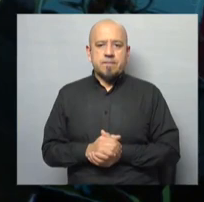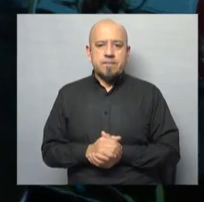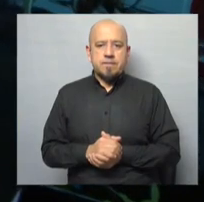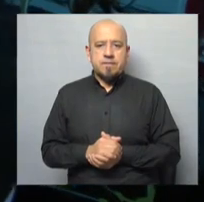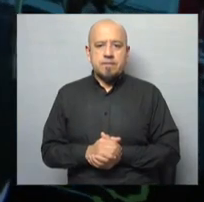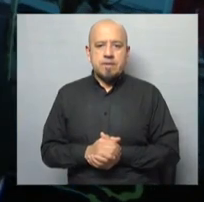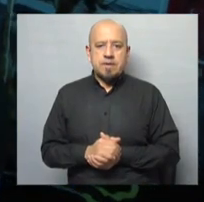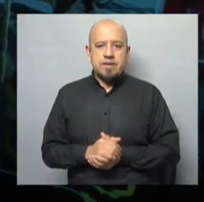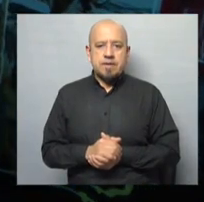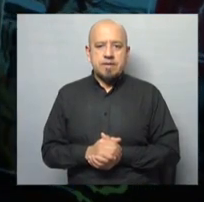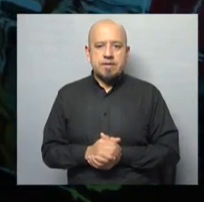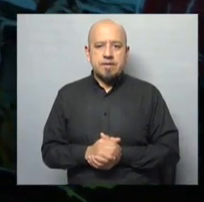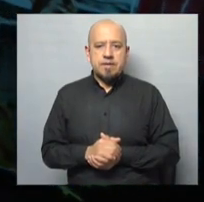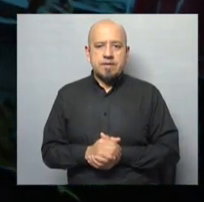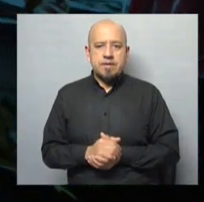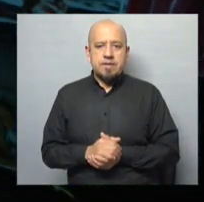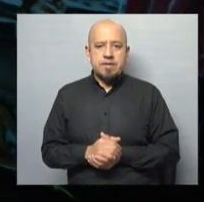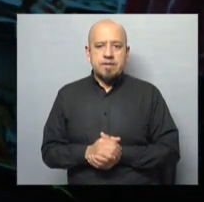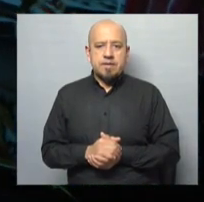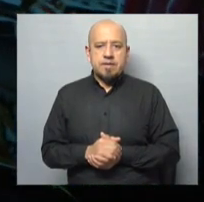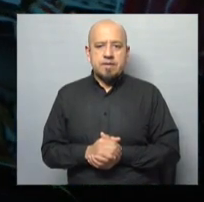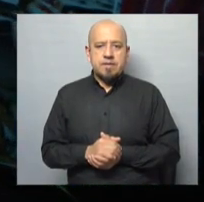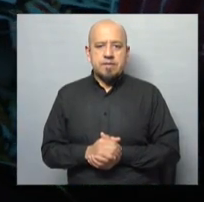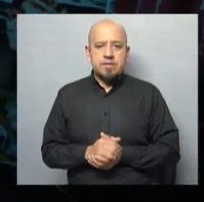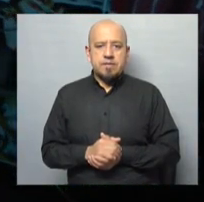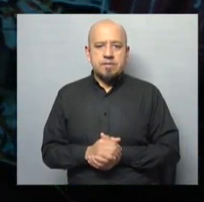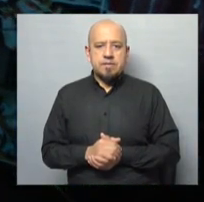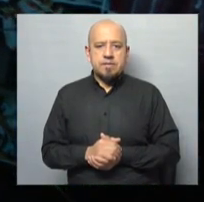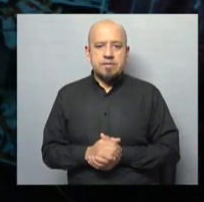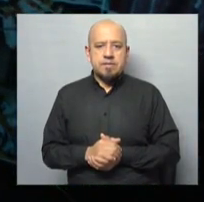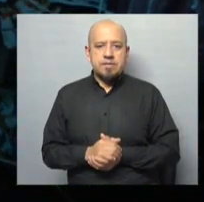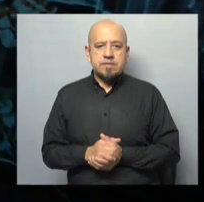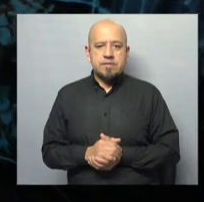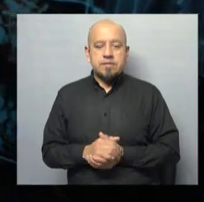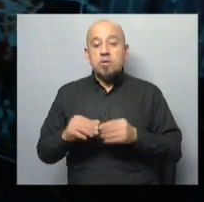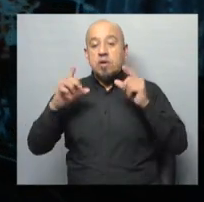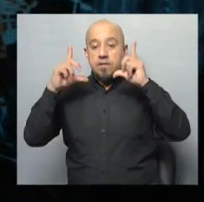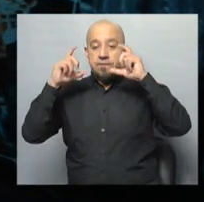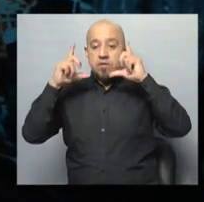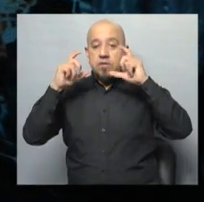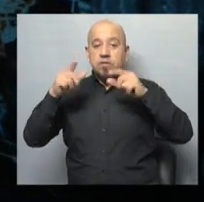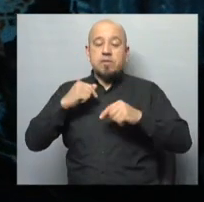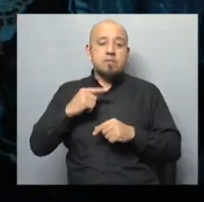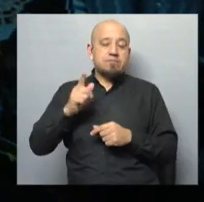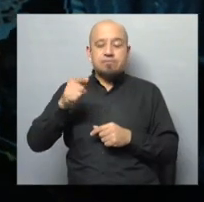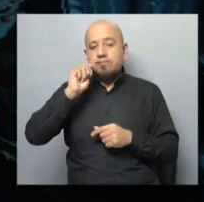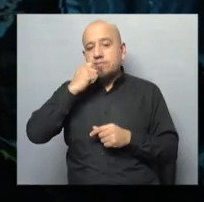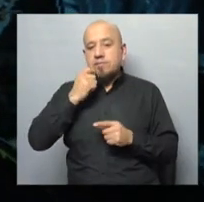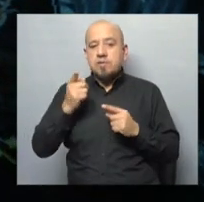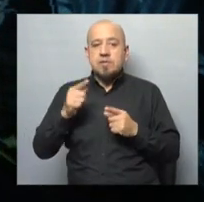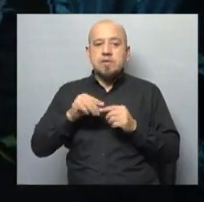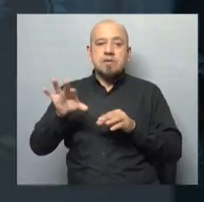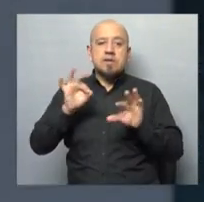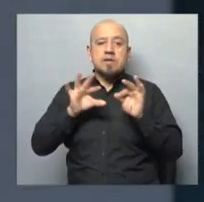es una foto preciosa si la verdad si la elegí